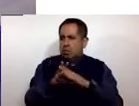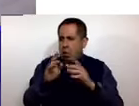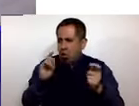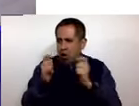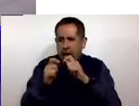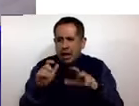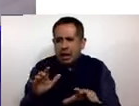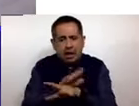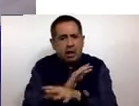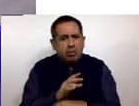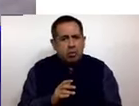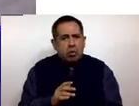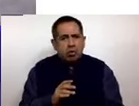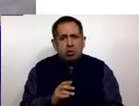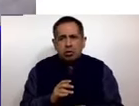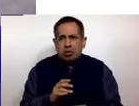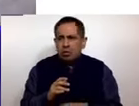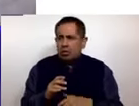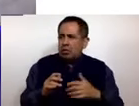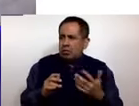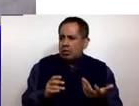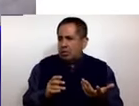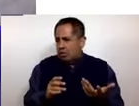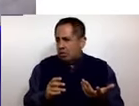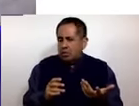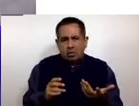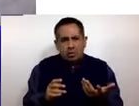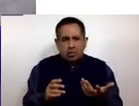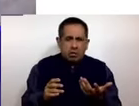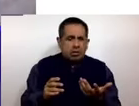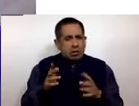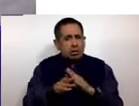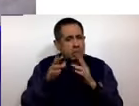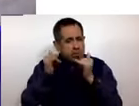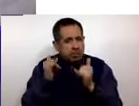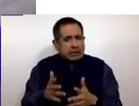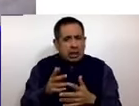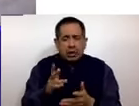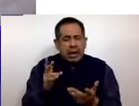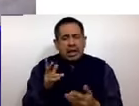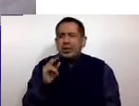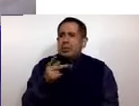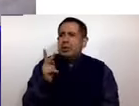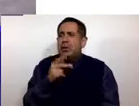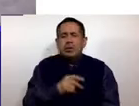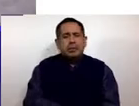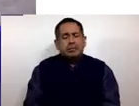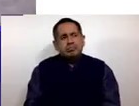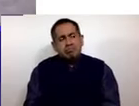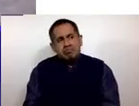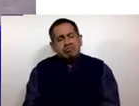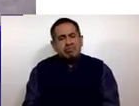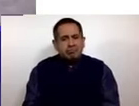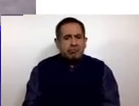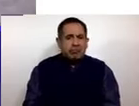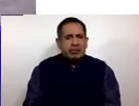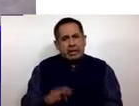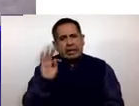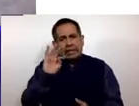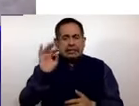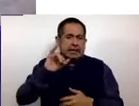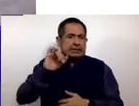la mayoría de los hombres saldrán y dirán, ay, qué pesado fue esta etapa y se acabó. Pero sí, por lo